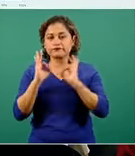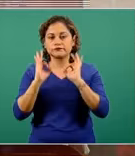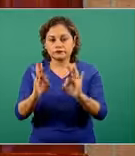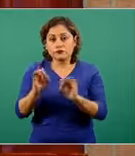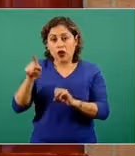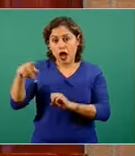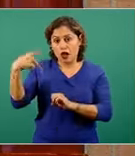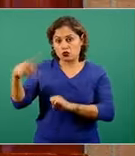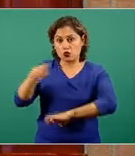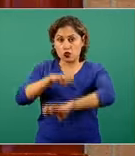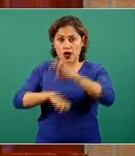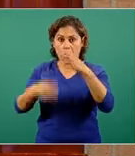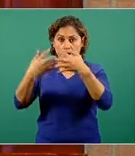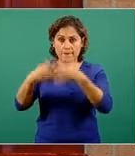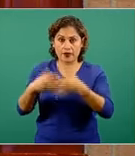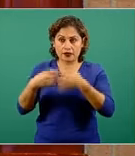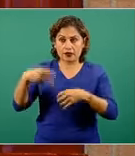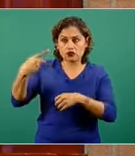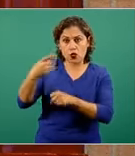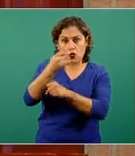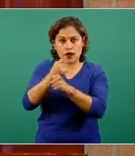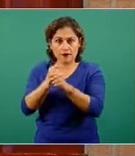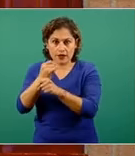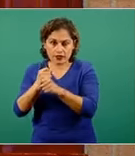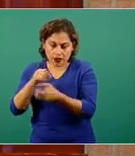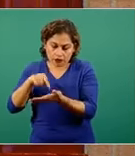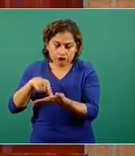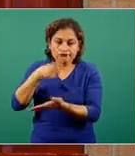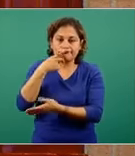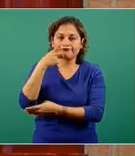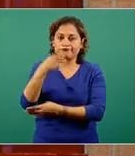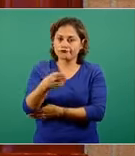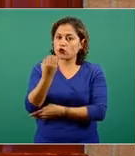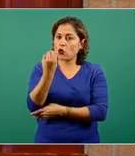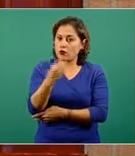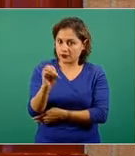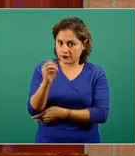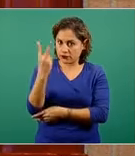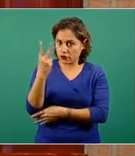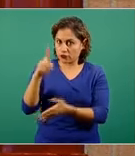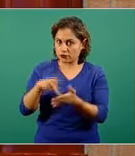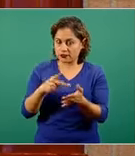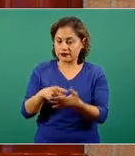sus diferentes ensayos y lógicamente en su documentación.